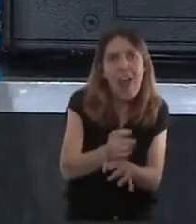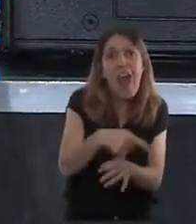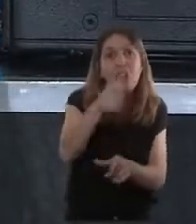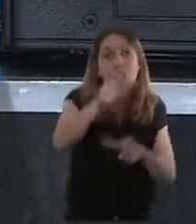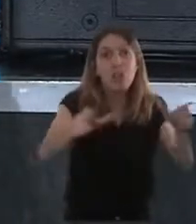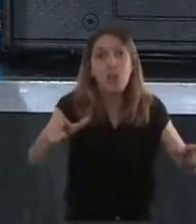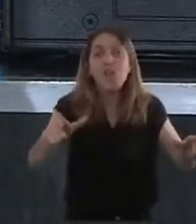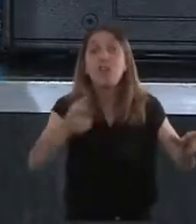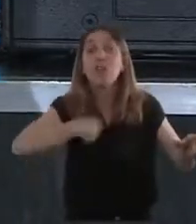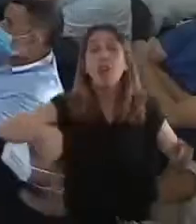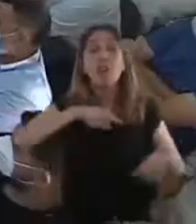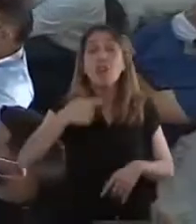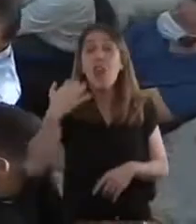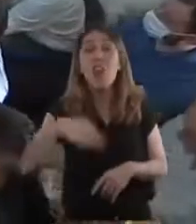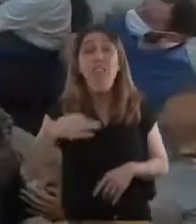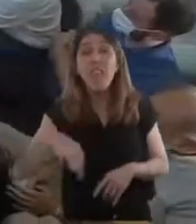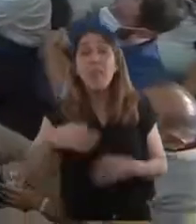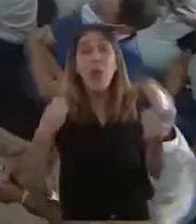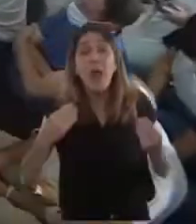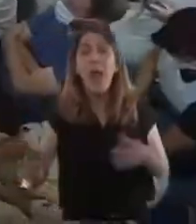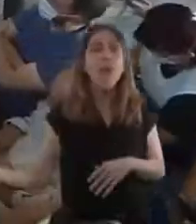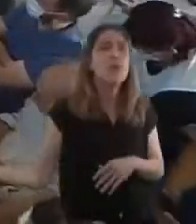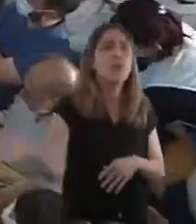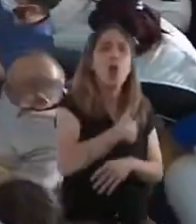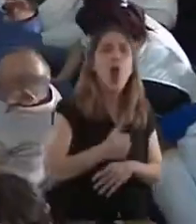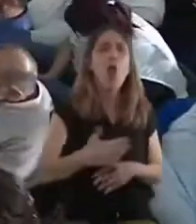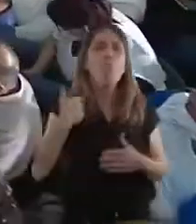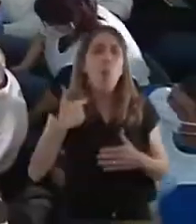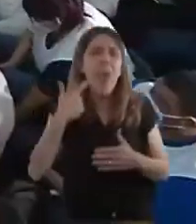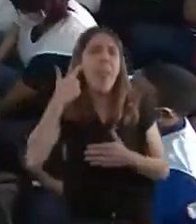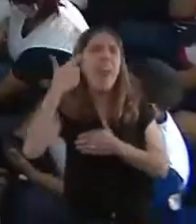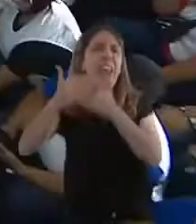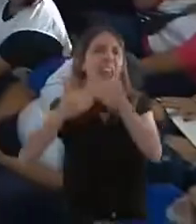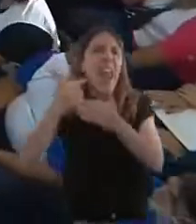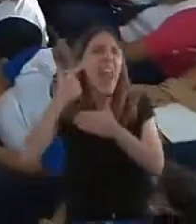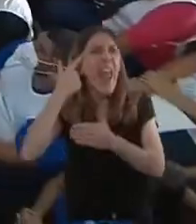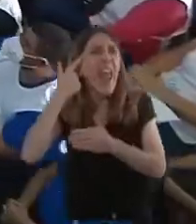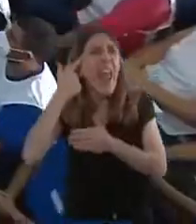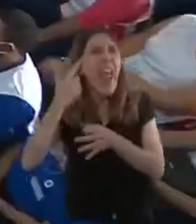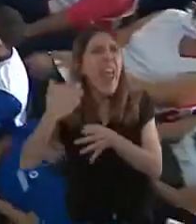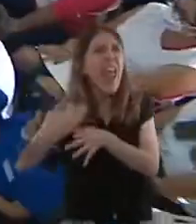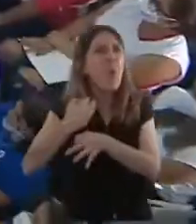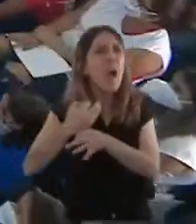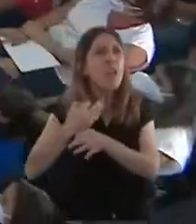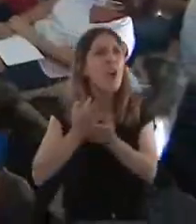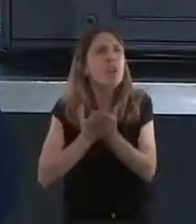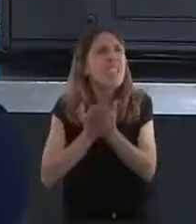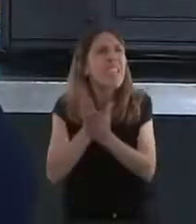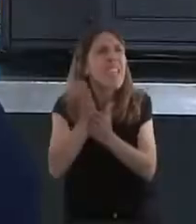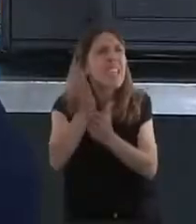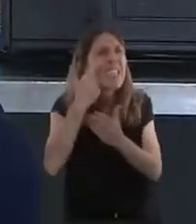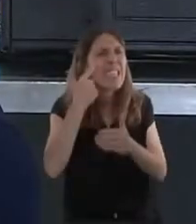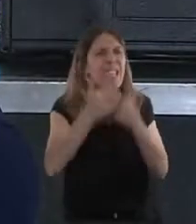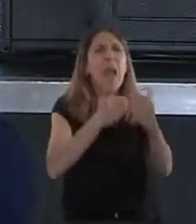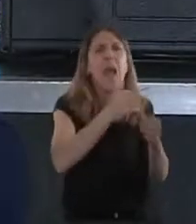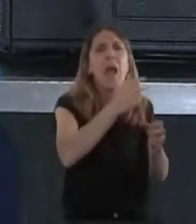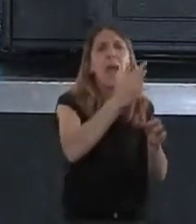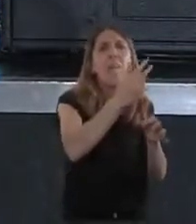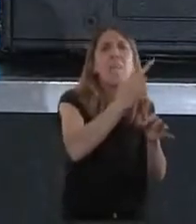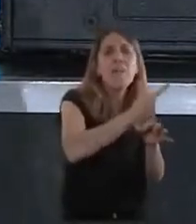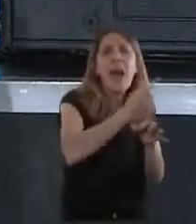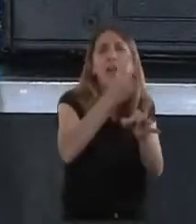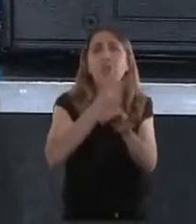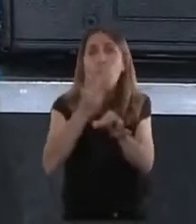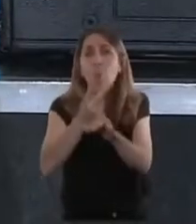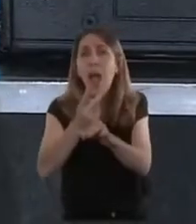nosotros debemos hacer es que todos puedan seguir creciendo en su educación, no para terminar el colegio secundario o la educación primaria, para